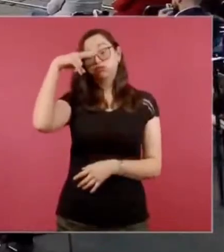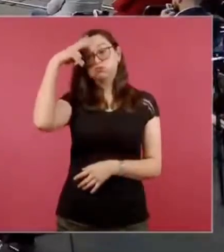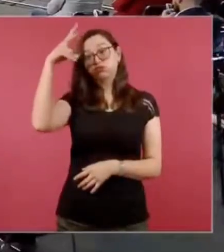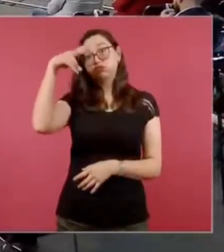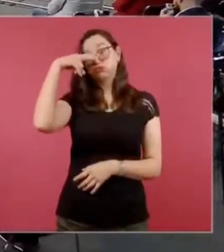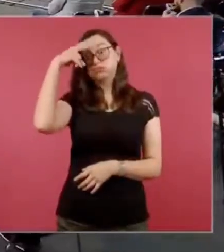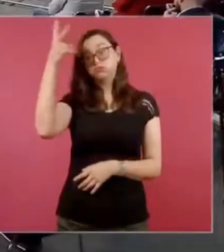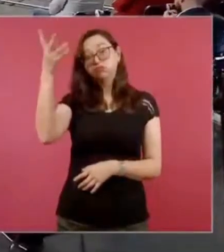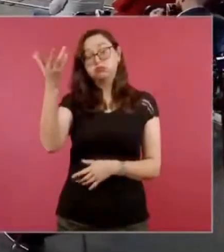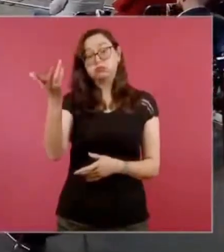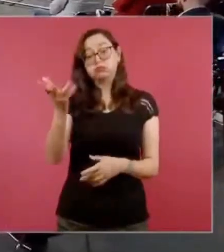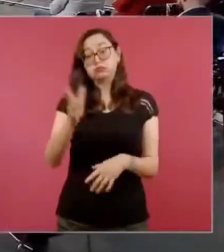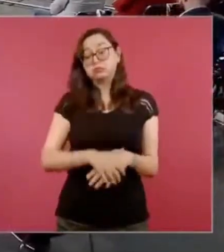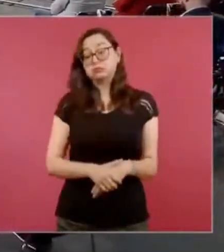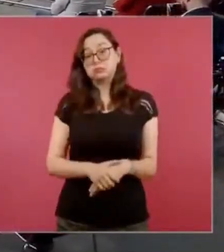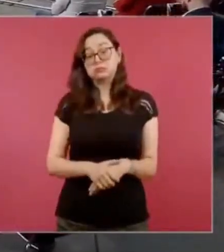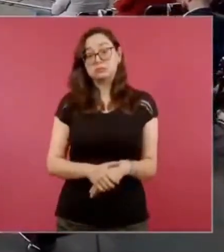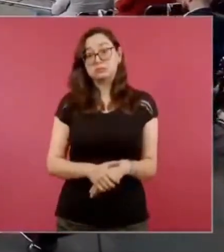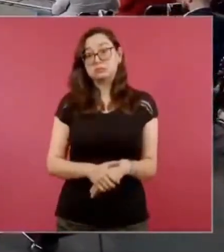a